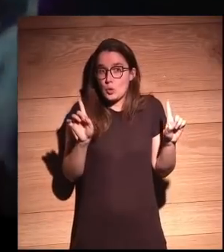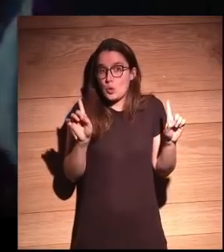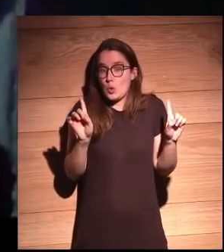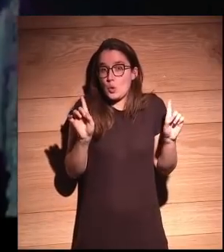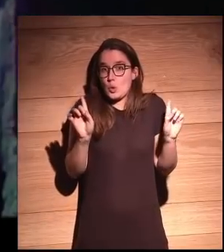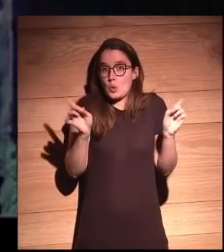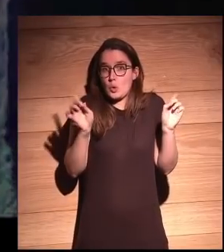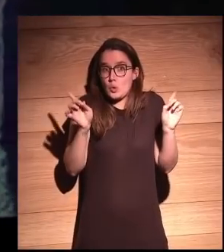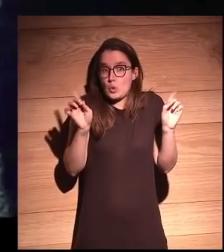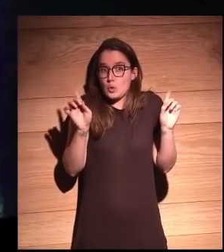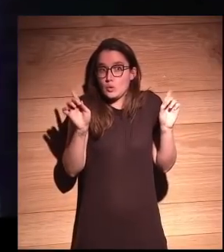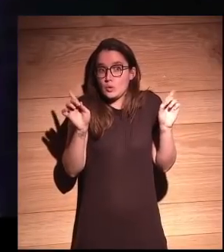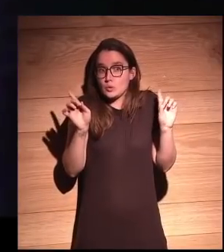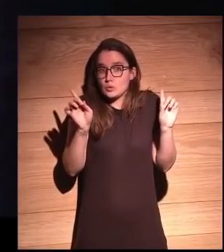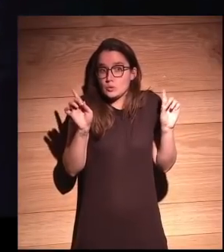no, no es dativo!